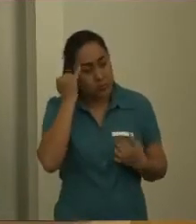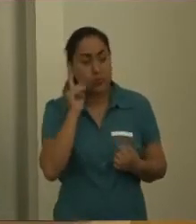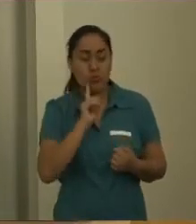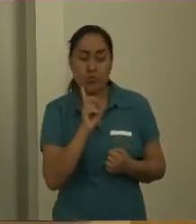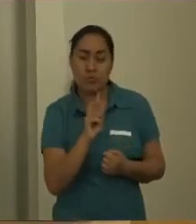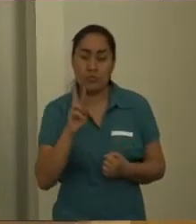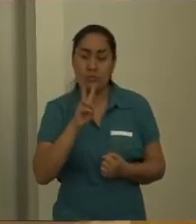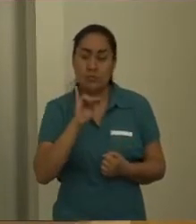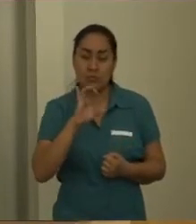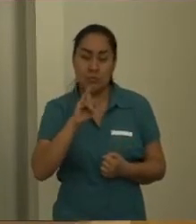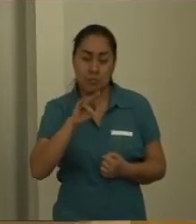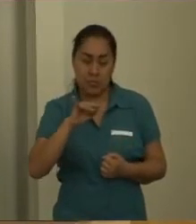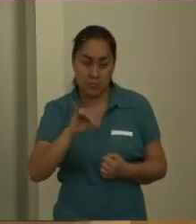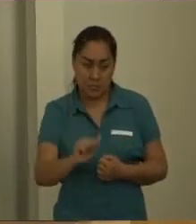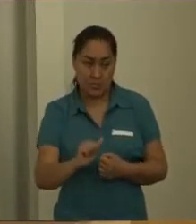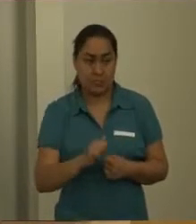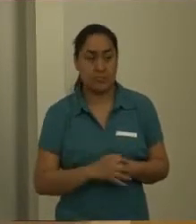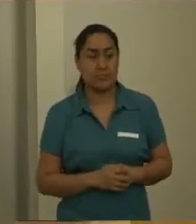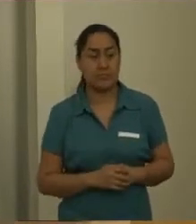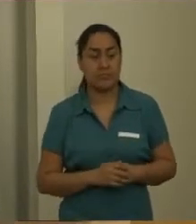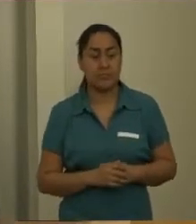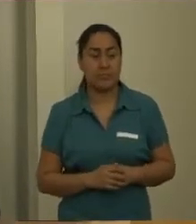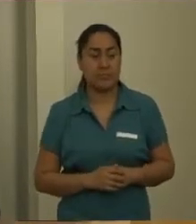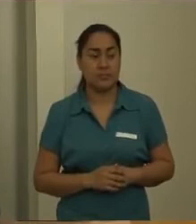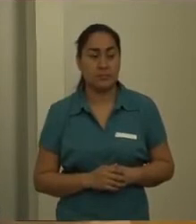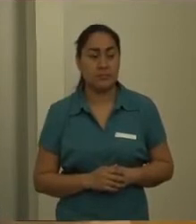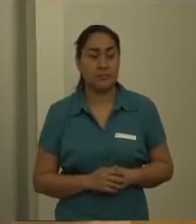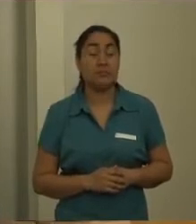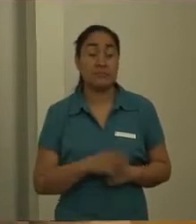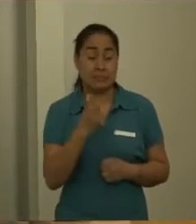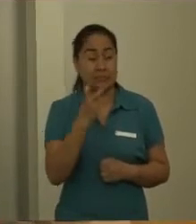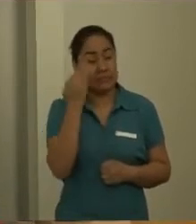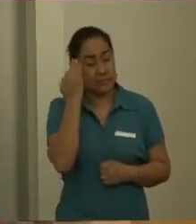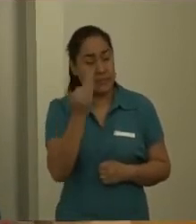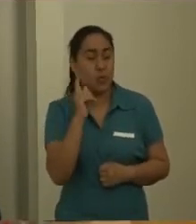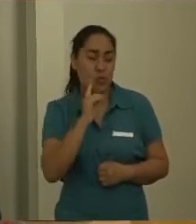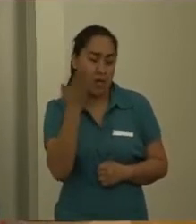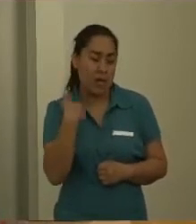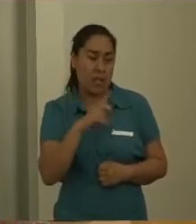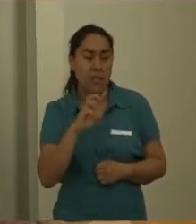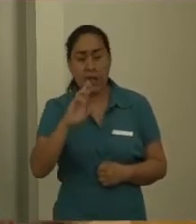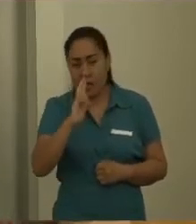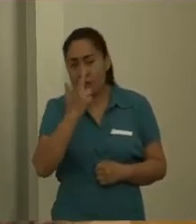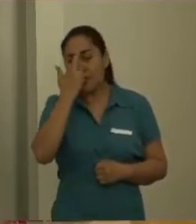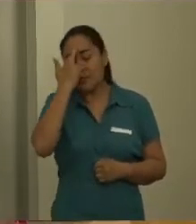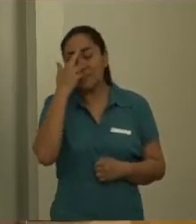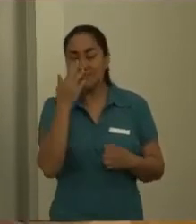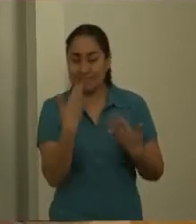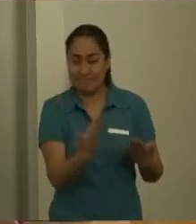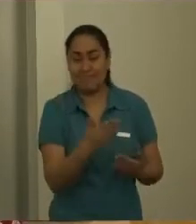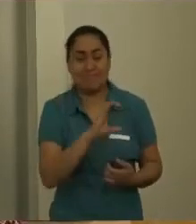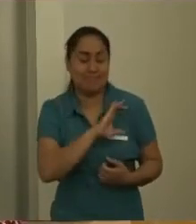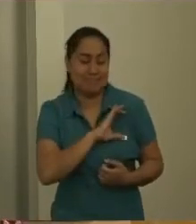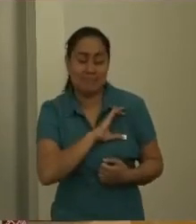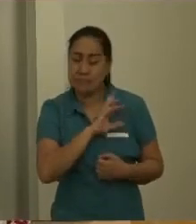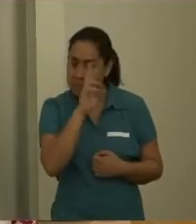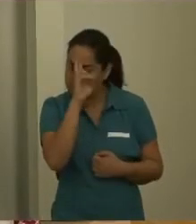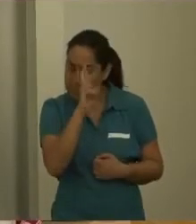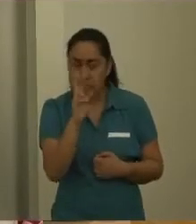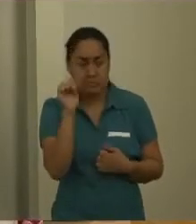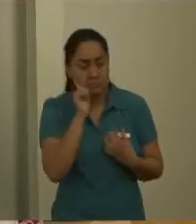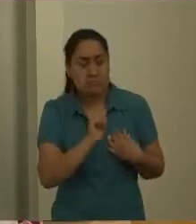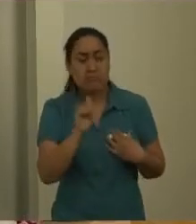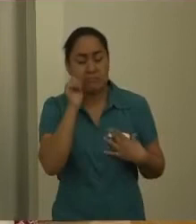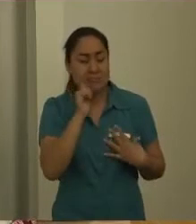victoria tauli-corpuz en aquel momento la doctora nos recordó con el cariño y respeto de siempre a nuestro